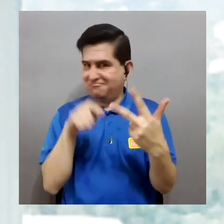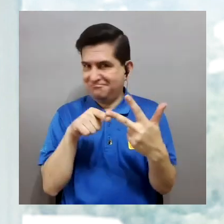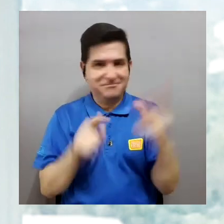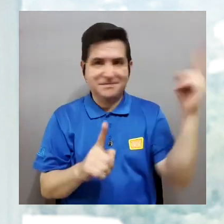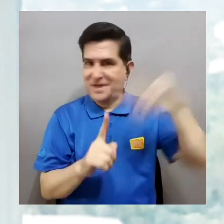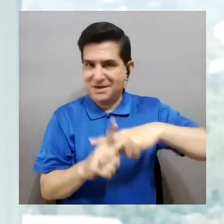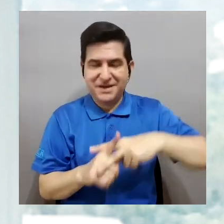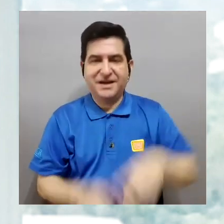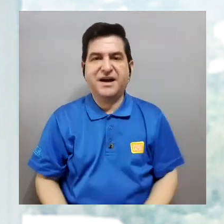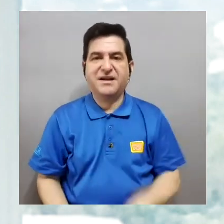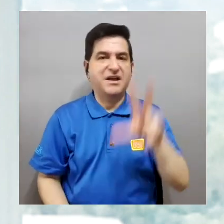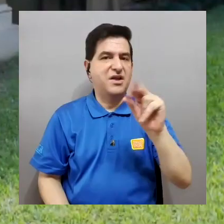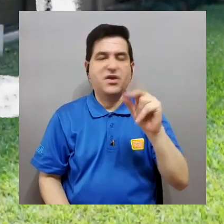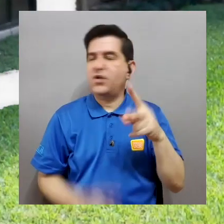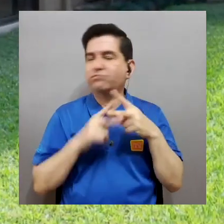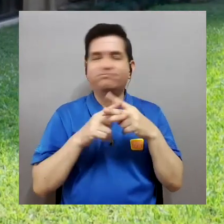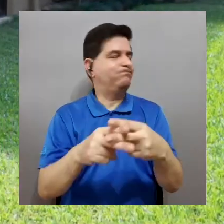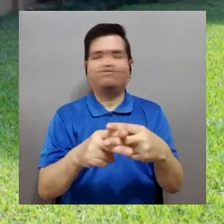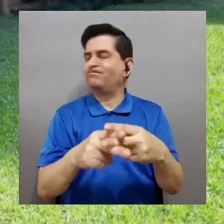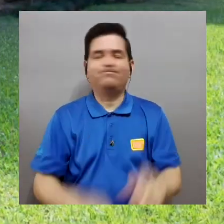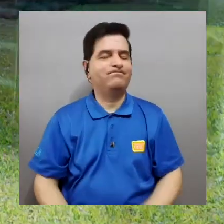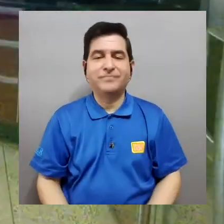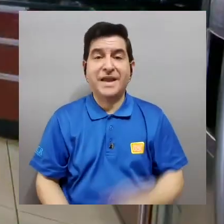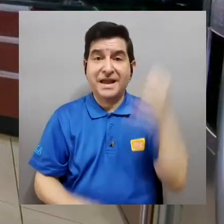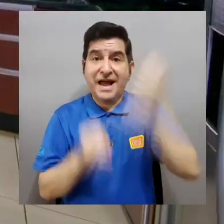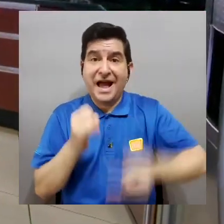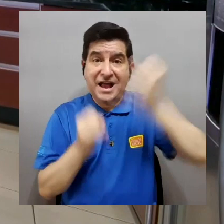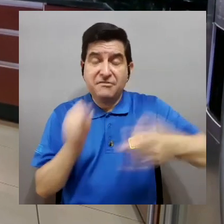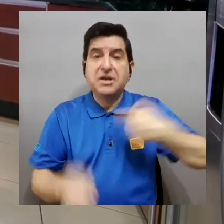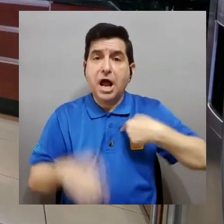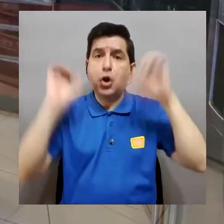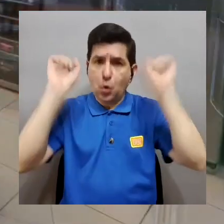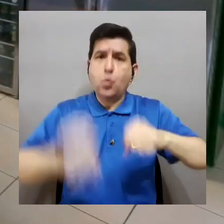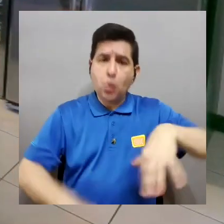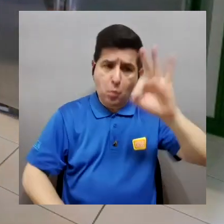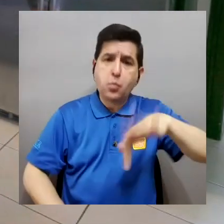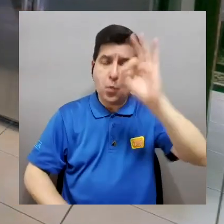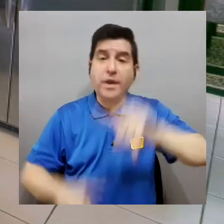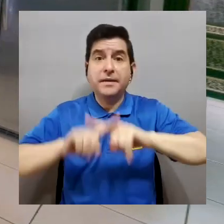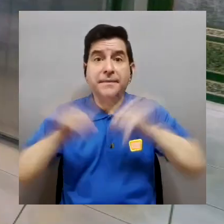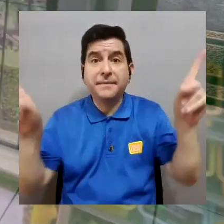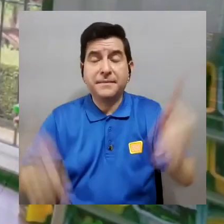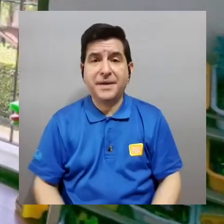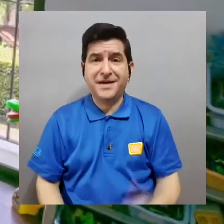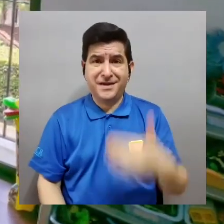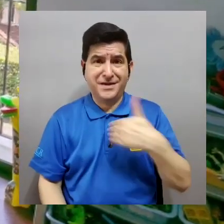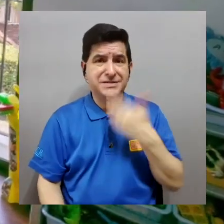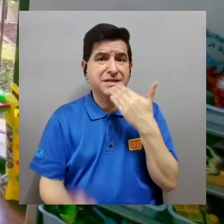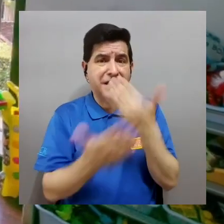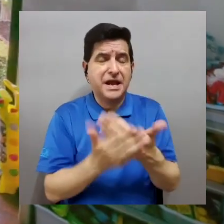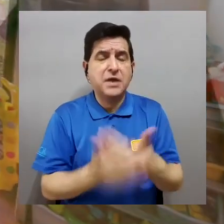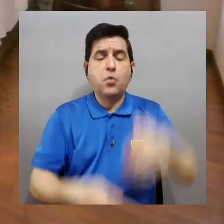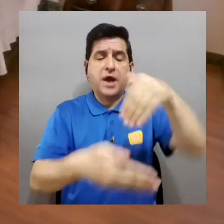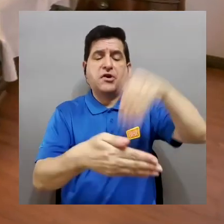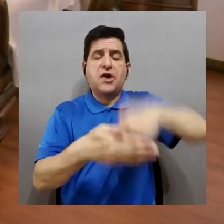ellos que aplica, no te dan el préstamo. Entonces, al final uno sí lo puede elegir, pero si tenés un